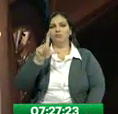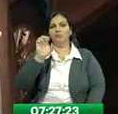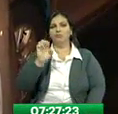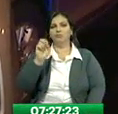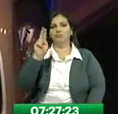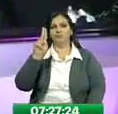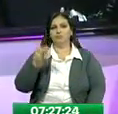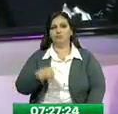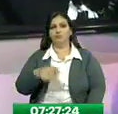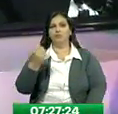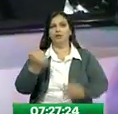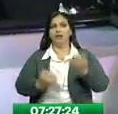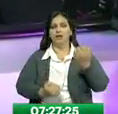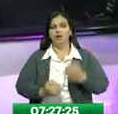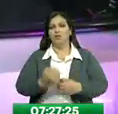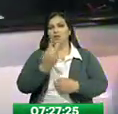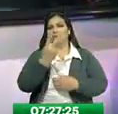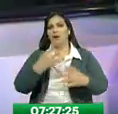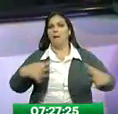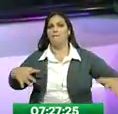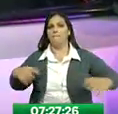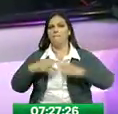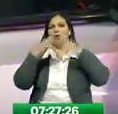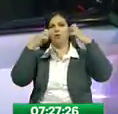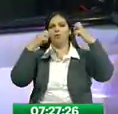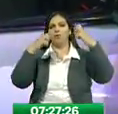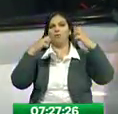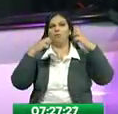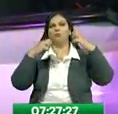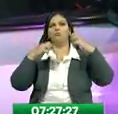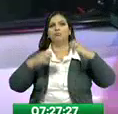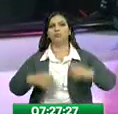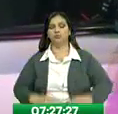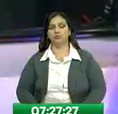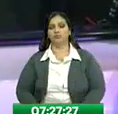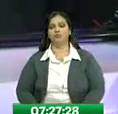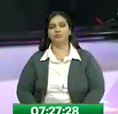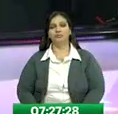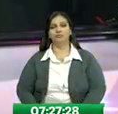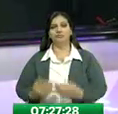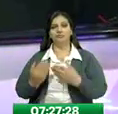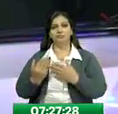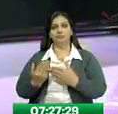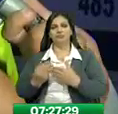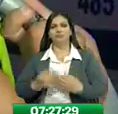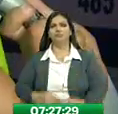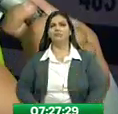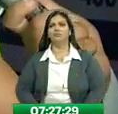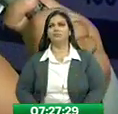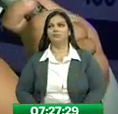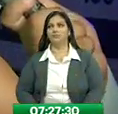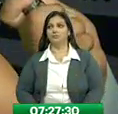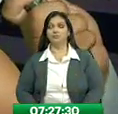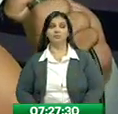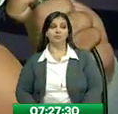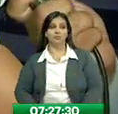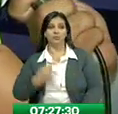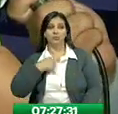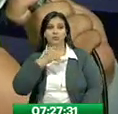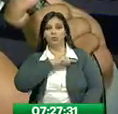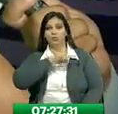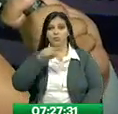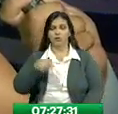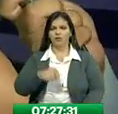dos autos. El fallecido se movilizaba como pasajero en uno de los vehículos. Y al llegar aquí, pues ustedes ven que están